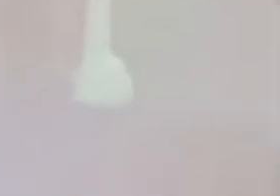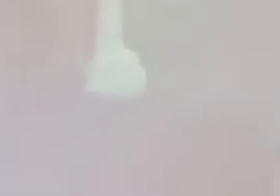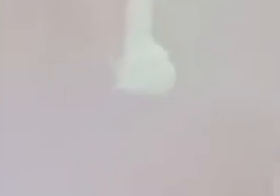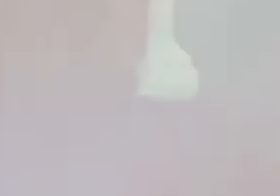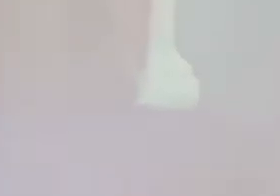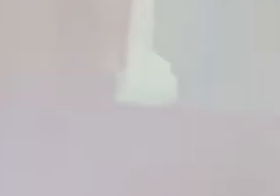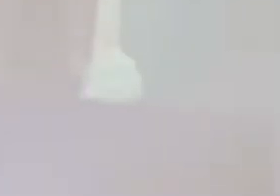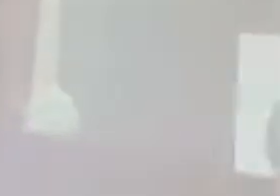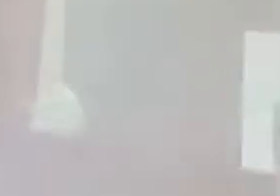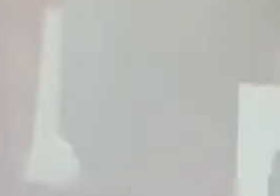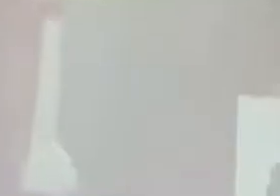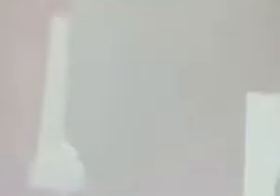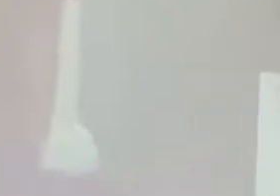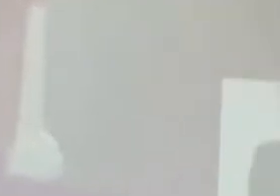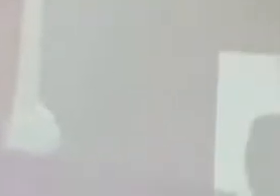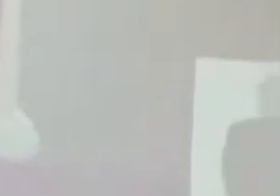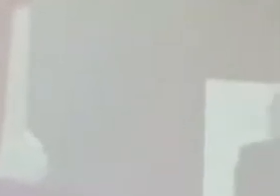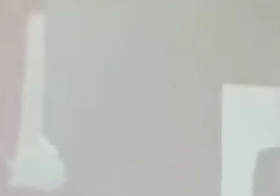de México.